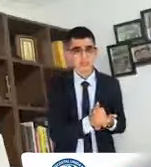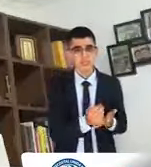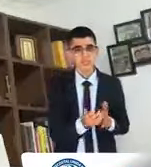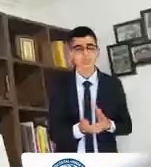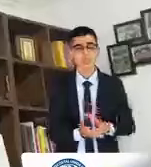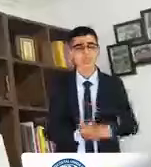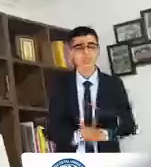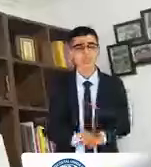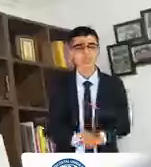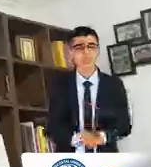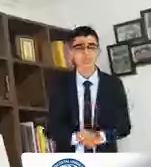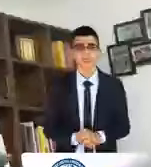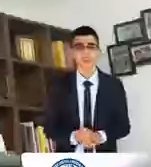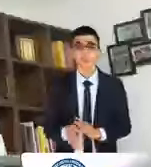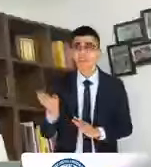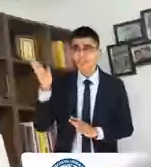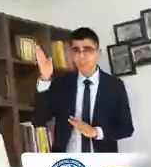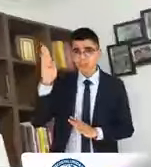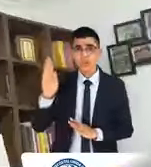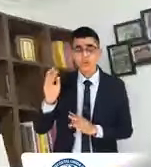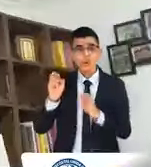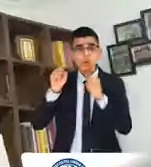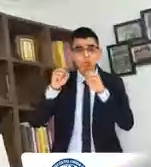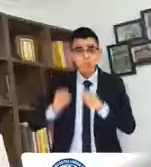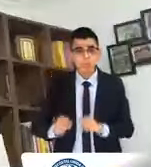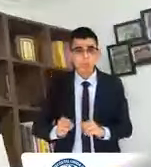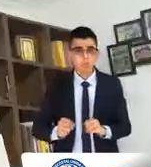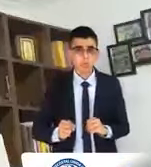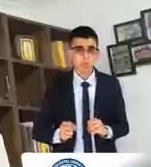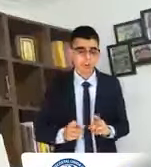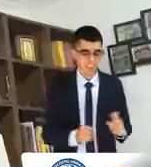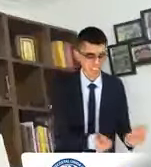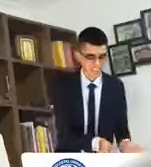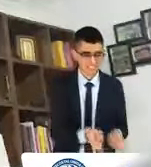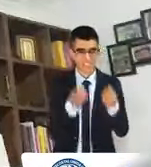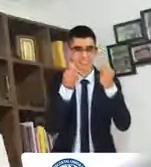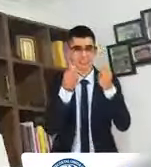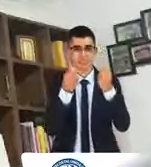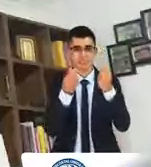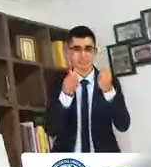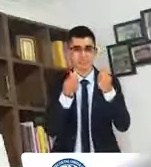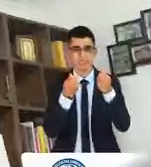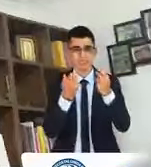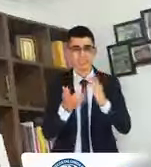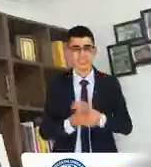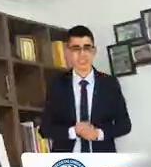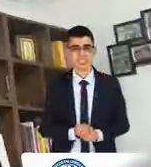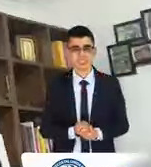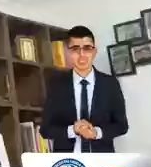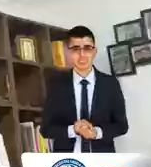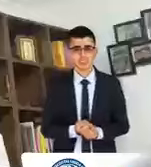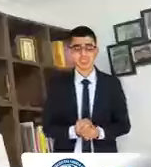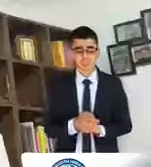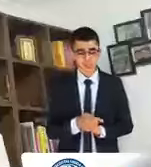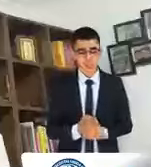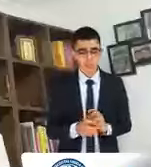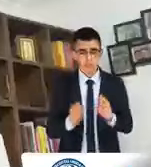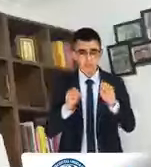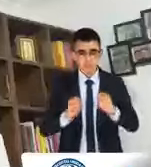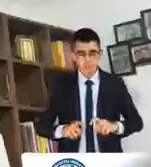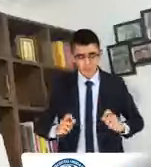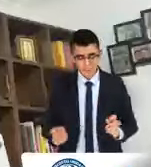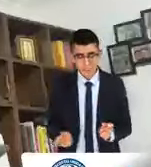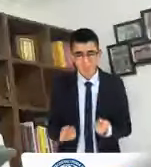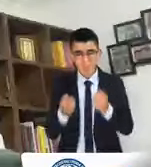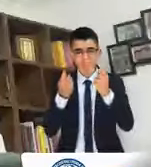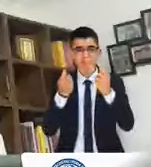Dios es capaz de sacarte aún de la basura y sentarte en lugares celestiales con Él. Y